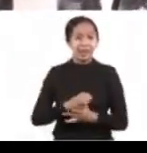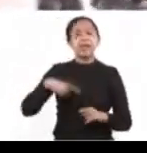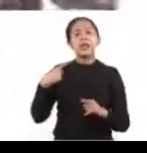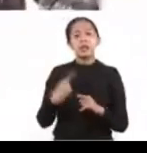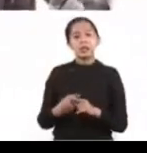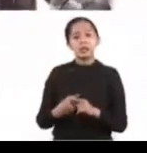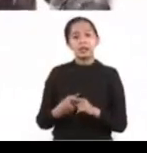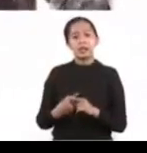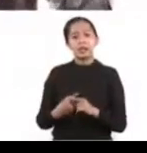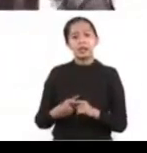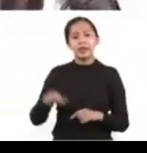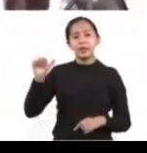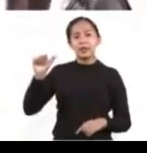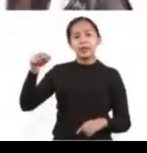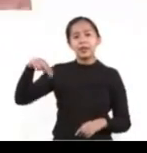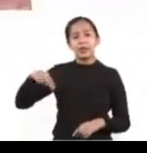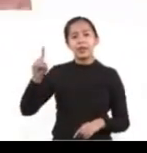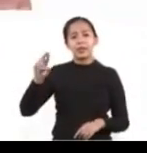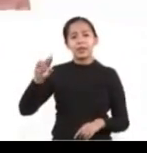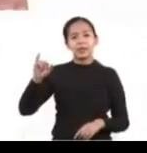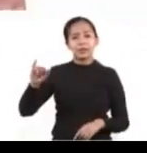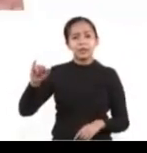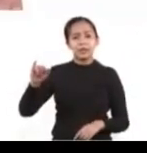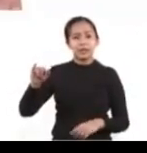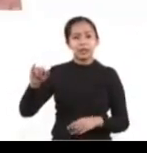completo, Andy